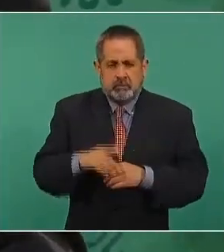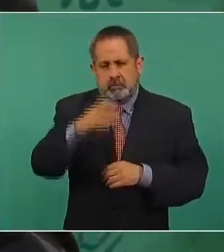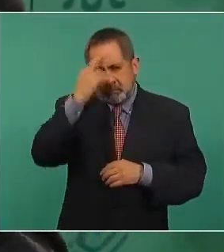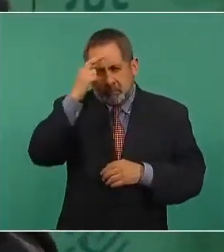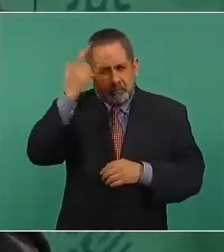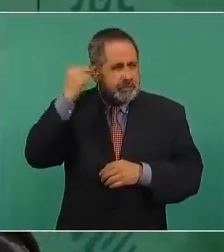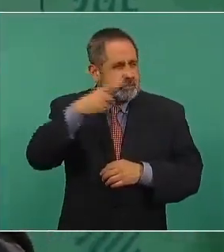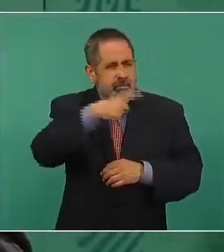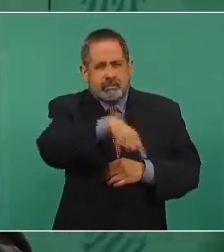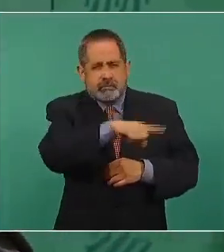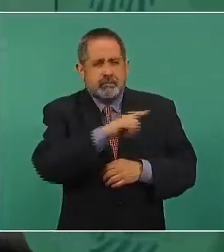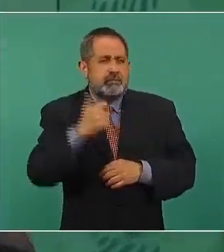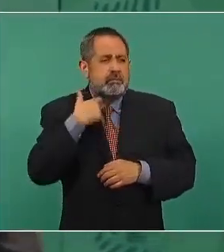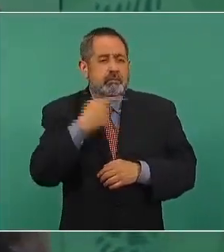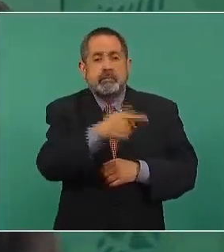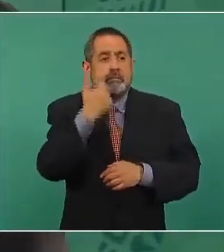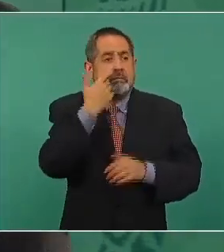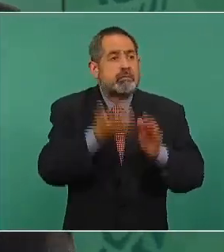jugar golf